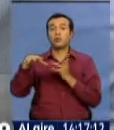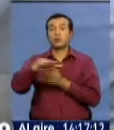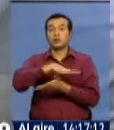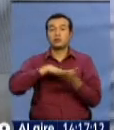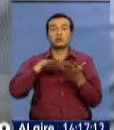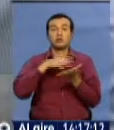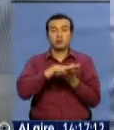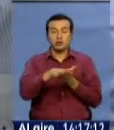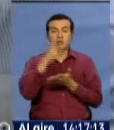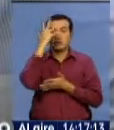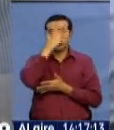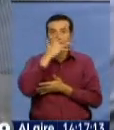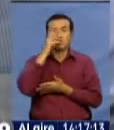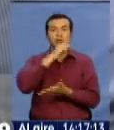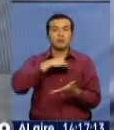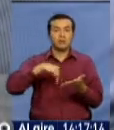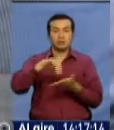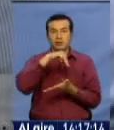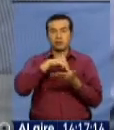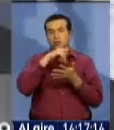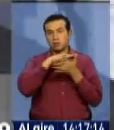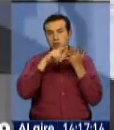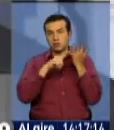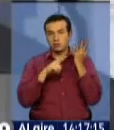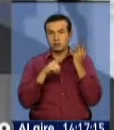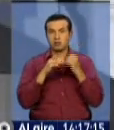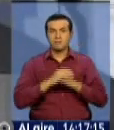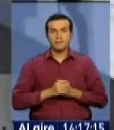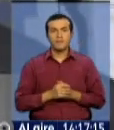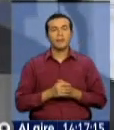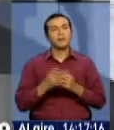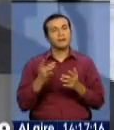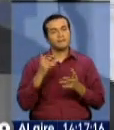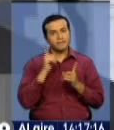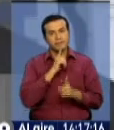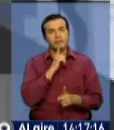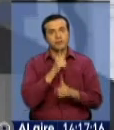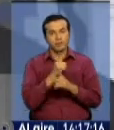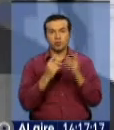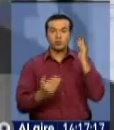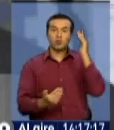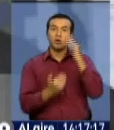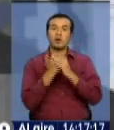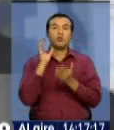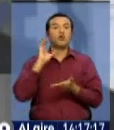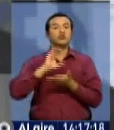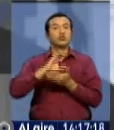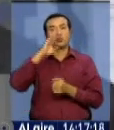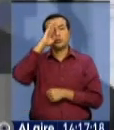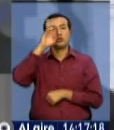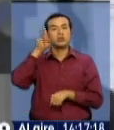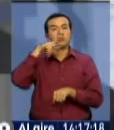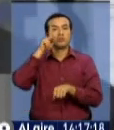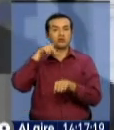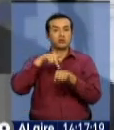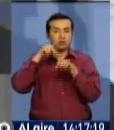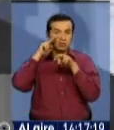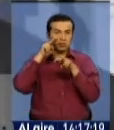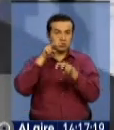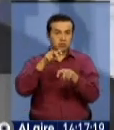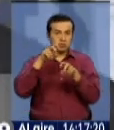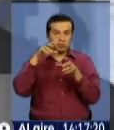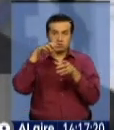de Los Ríos, Esmeraldas, Manabí, entre otras. Ese fue el espíritu de la creación de los centros forenses en provincias